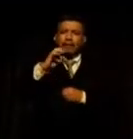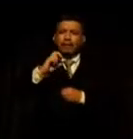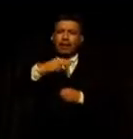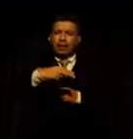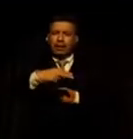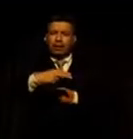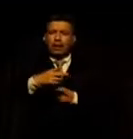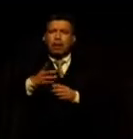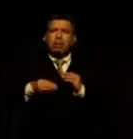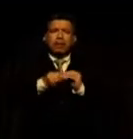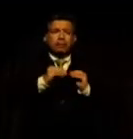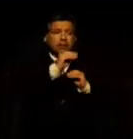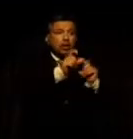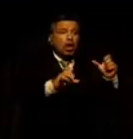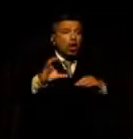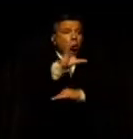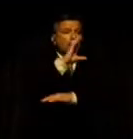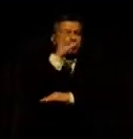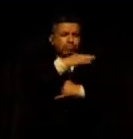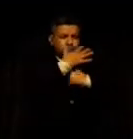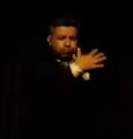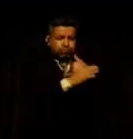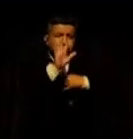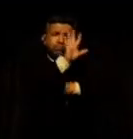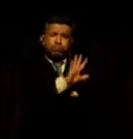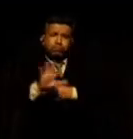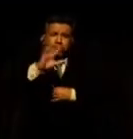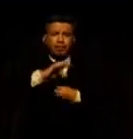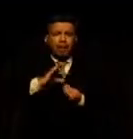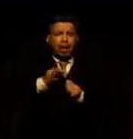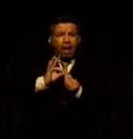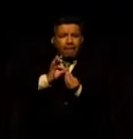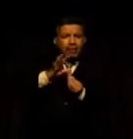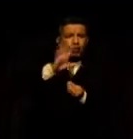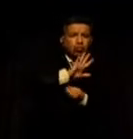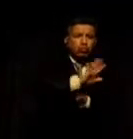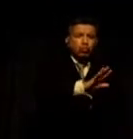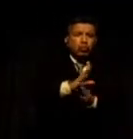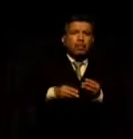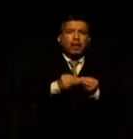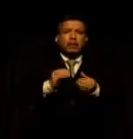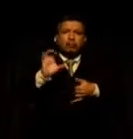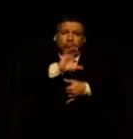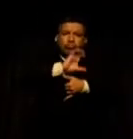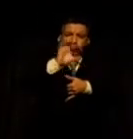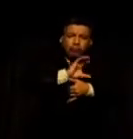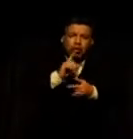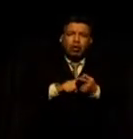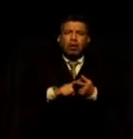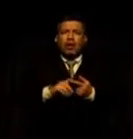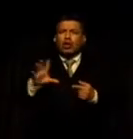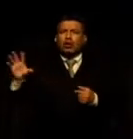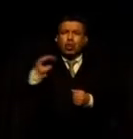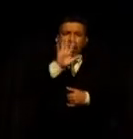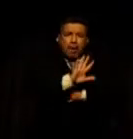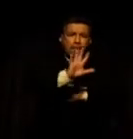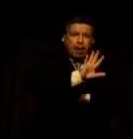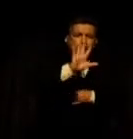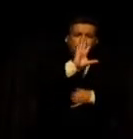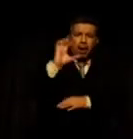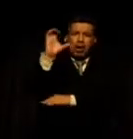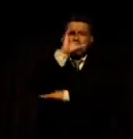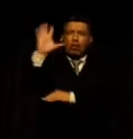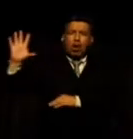que le dijera a todos los colombianos a todas las regiones a la al eje cafetero a la costa caribe a todas las regiones del país